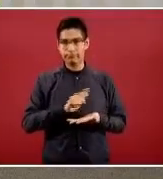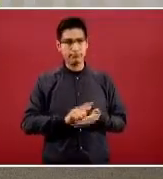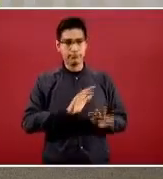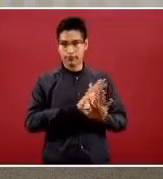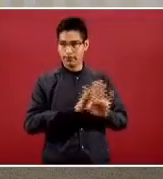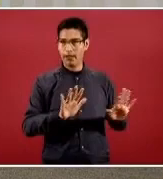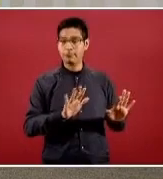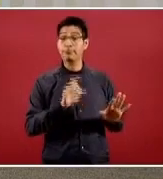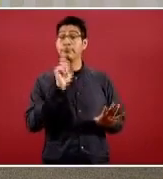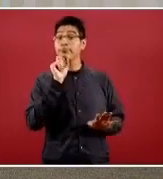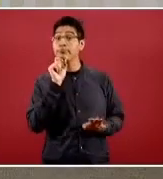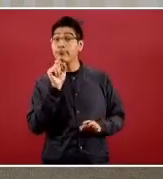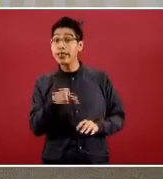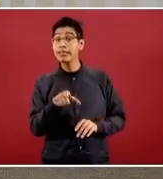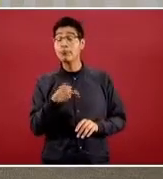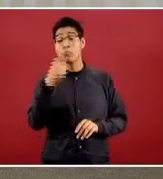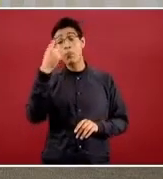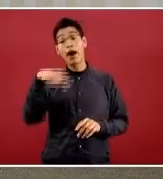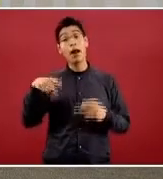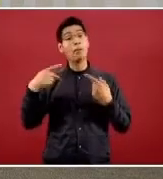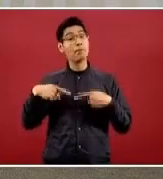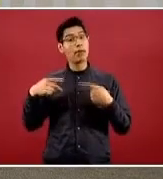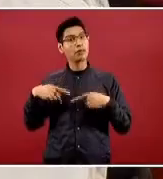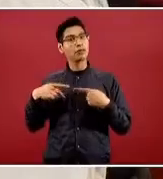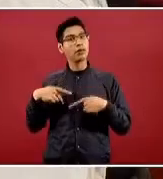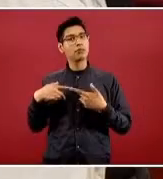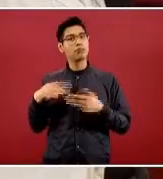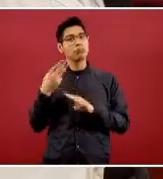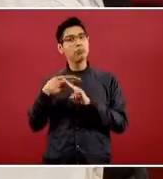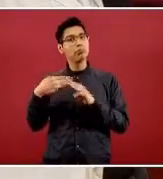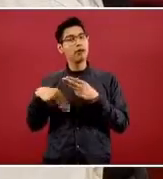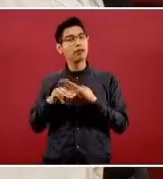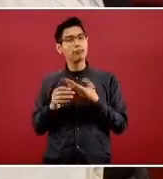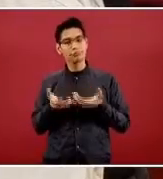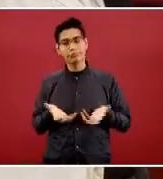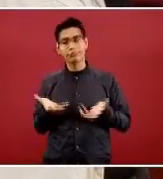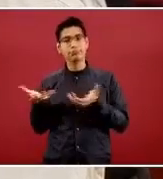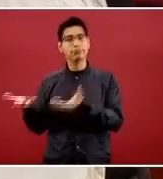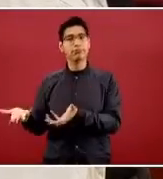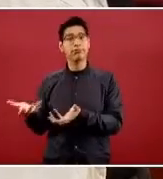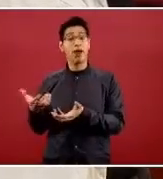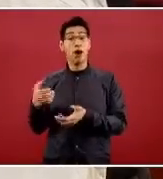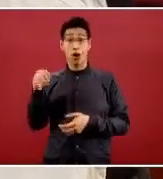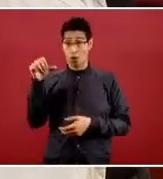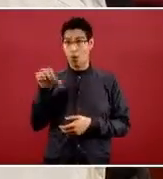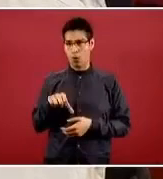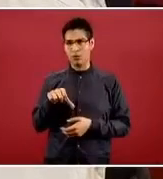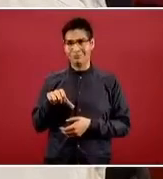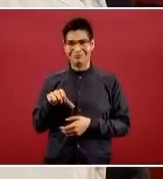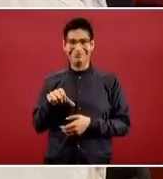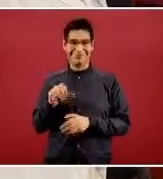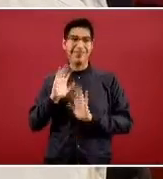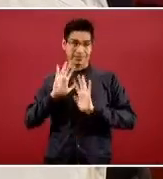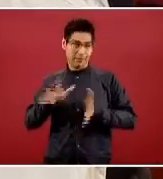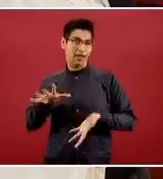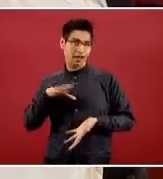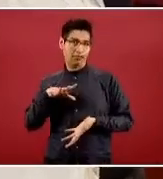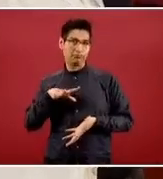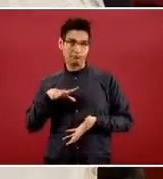en materia de equipo de protección personal, hoy llegó a Monclova insumos que salieron desde ayer martes 31 de marzo a las 18